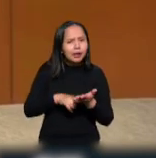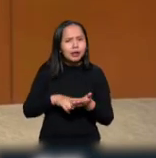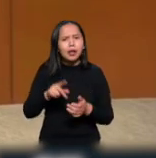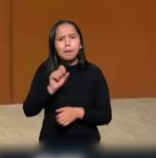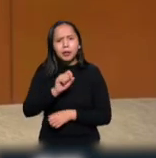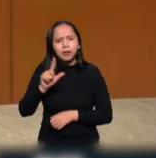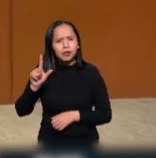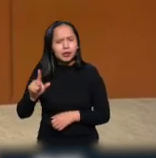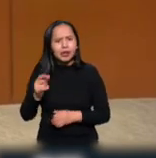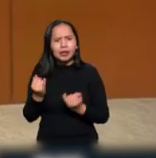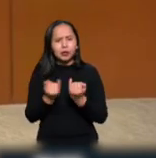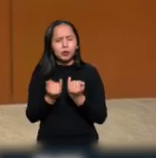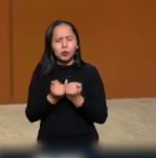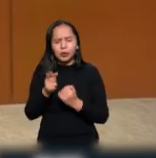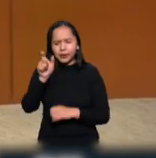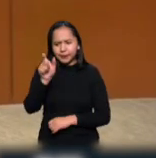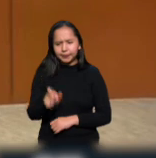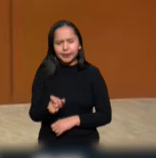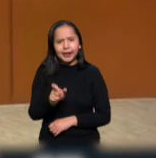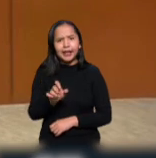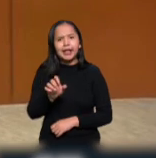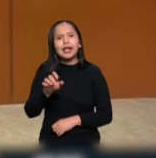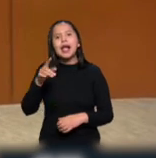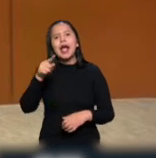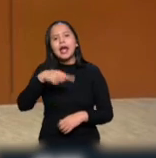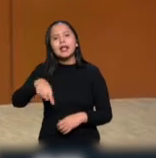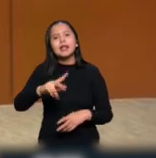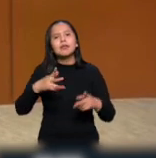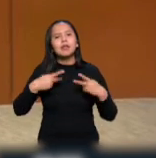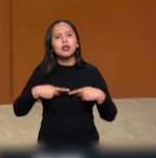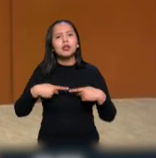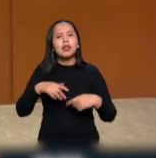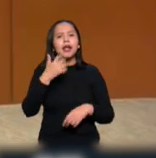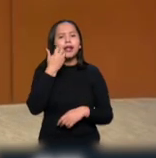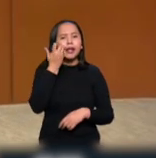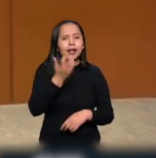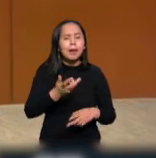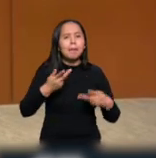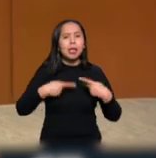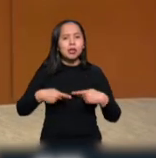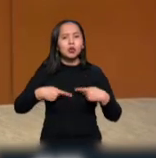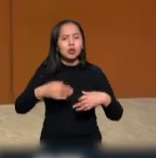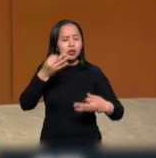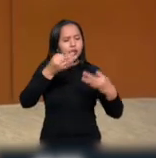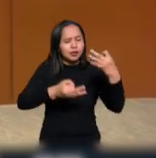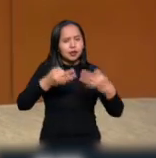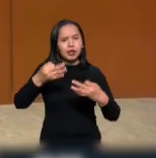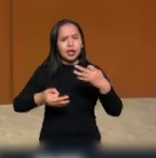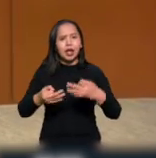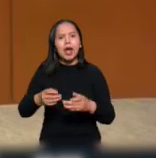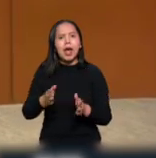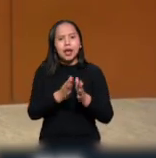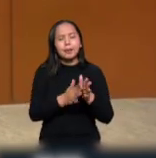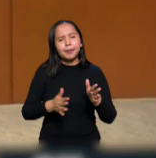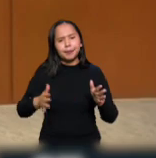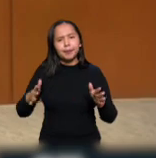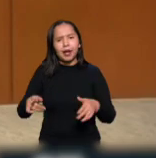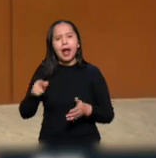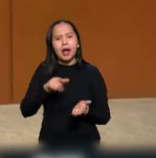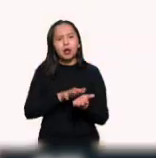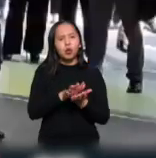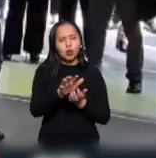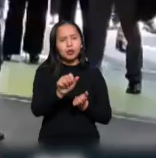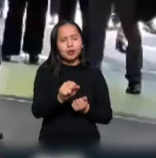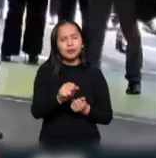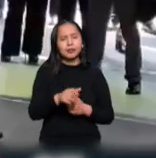profesional, incluso ética, de quienes aspiran a ser personas juzgadoras en los procesos que define la propia